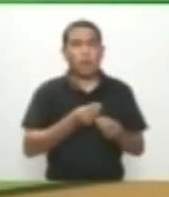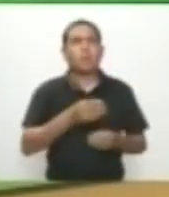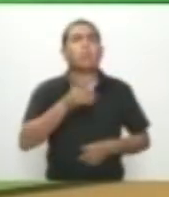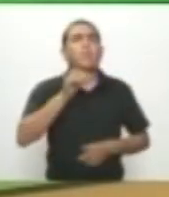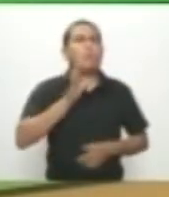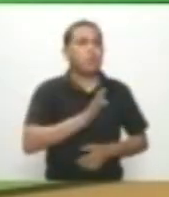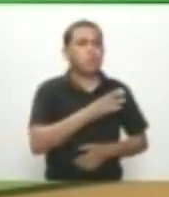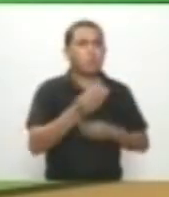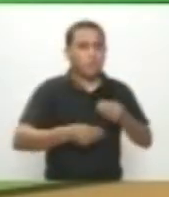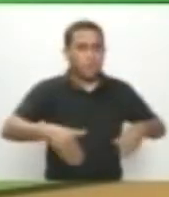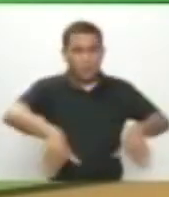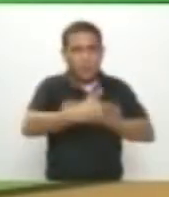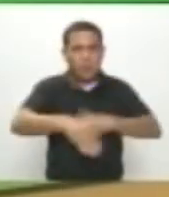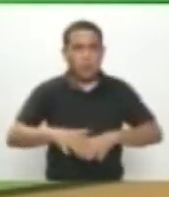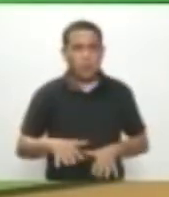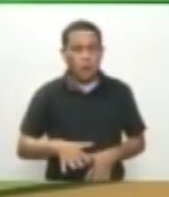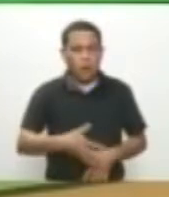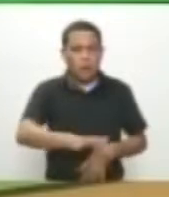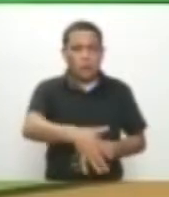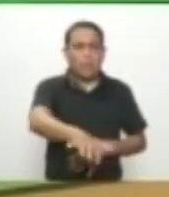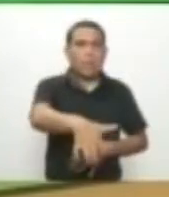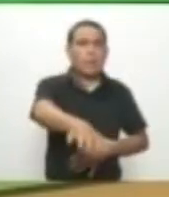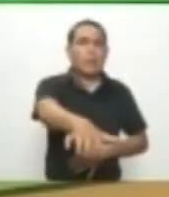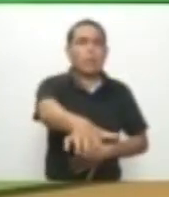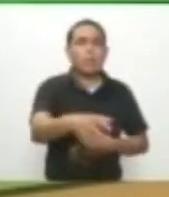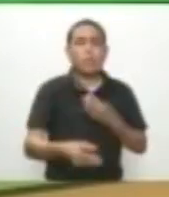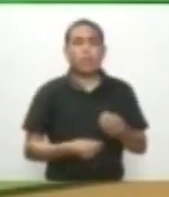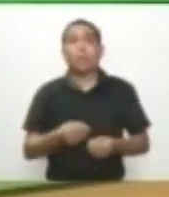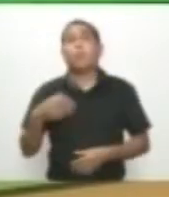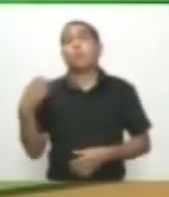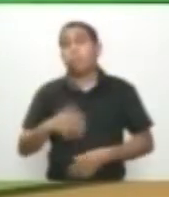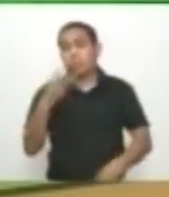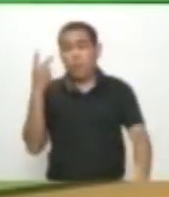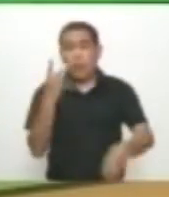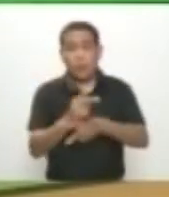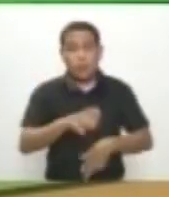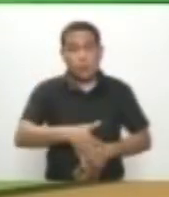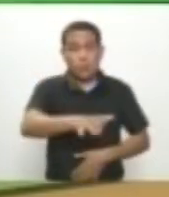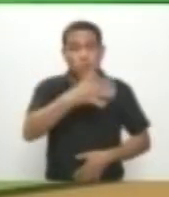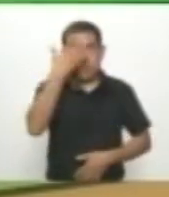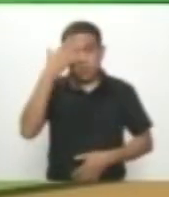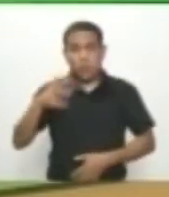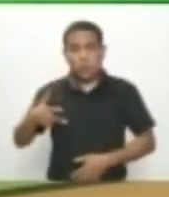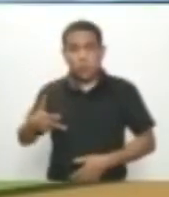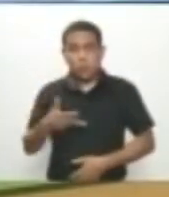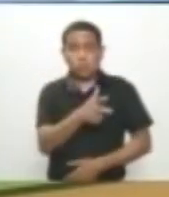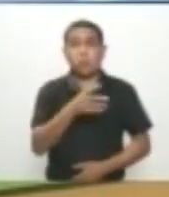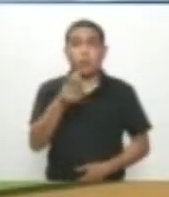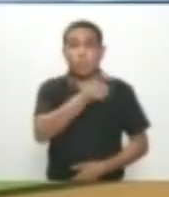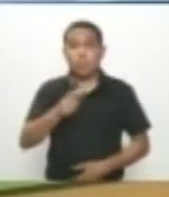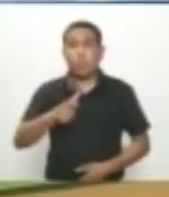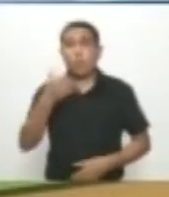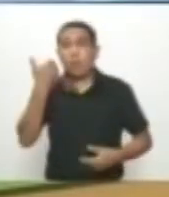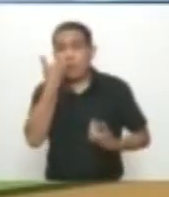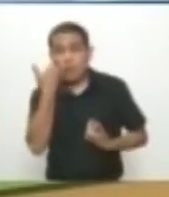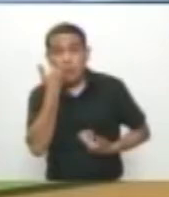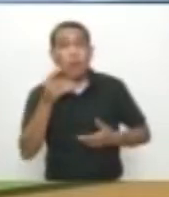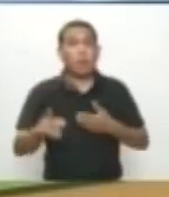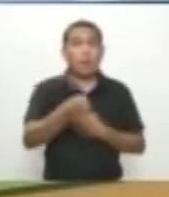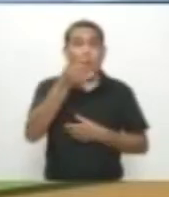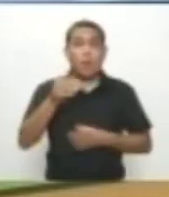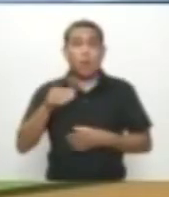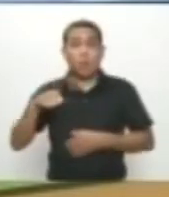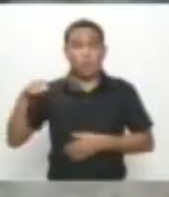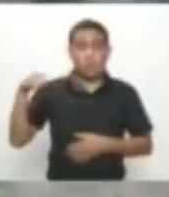se encuentran las vías. Ellos se ven sometidos a un paseo de la muerte para poder trasladar a los pacientes a que reciban atención médica.